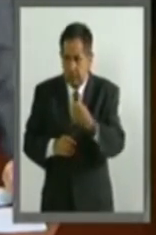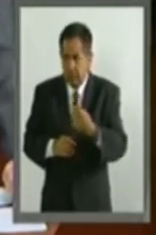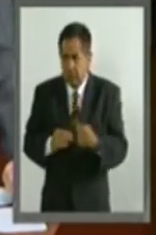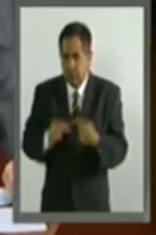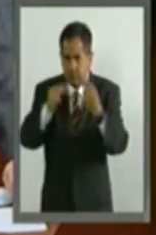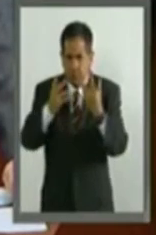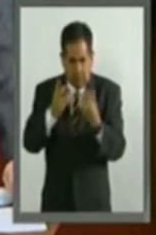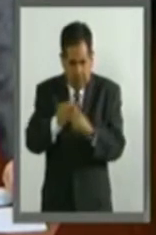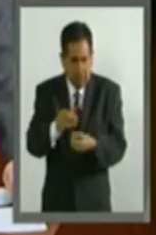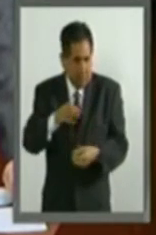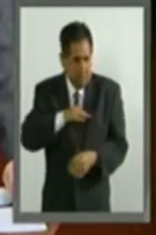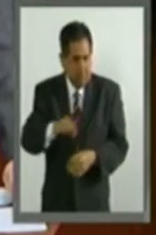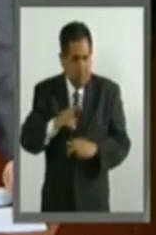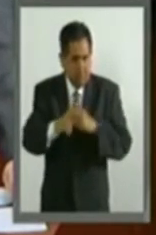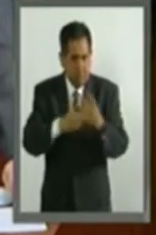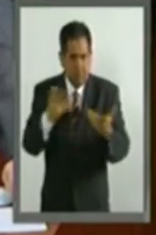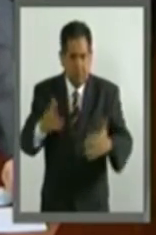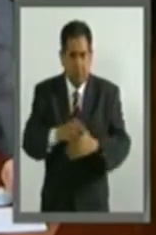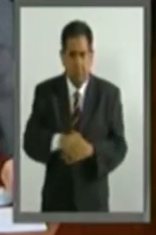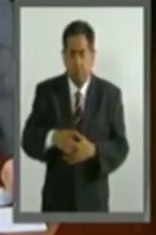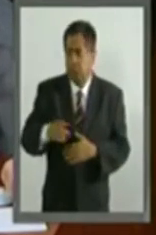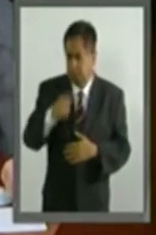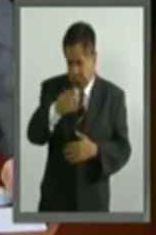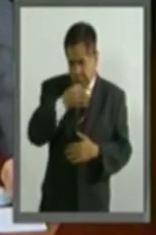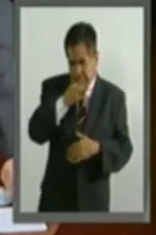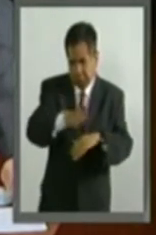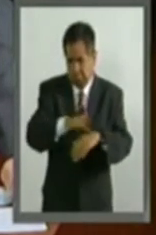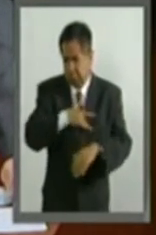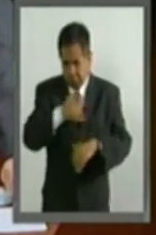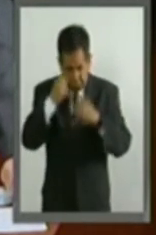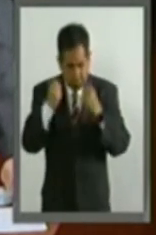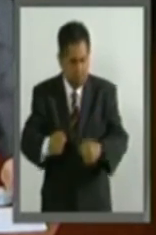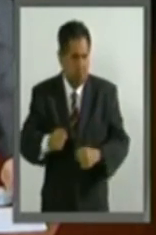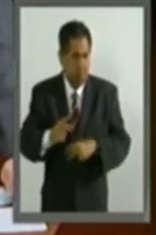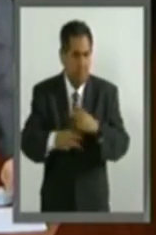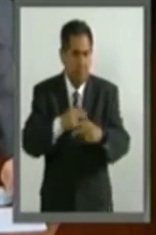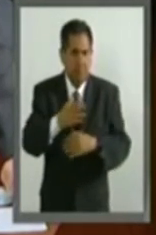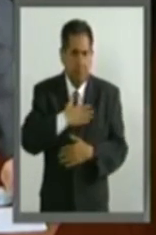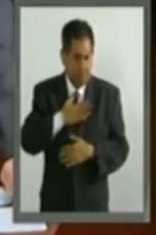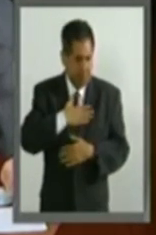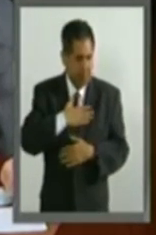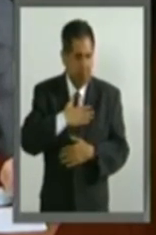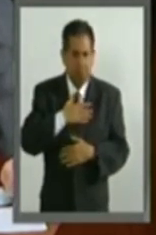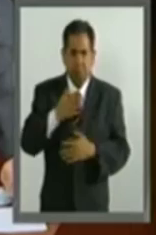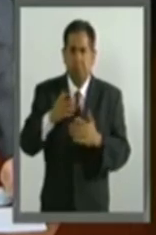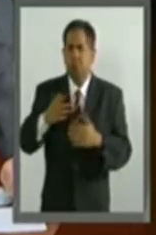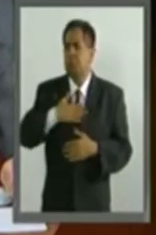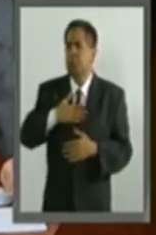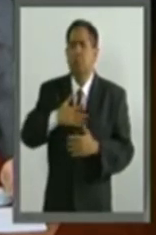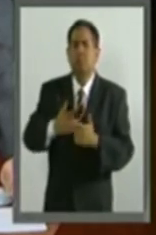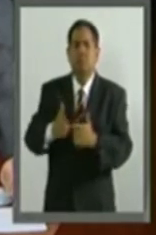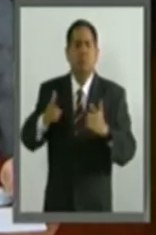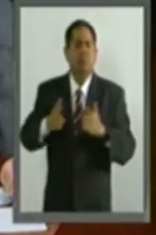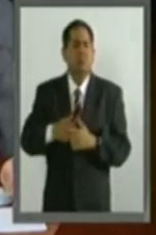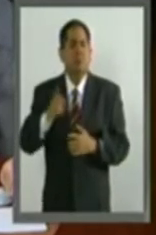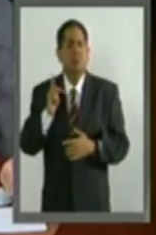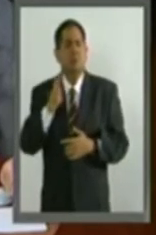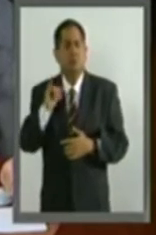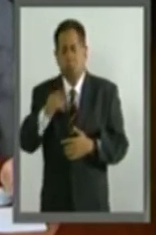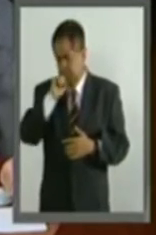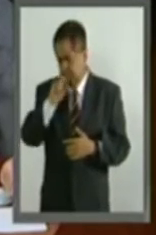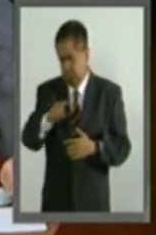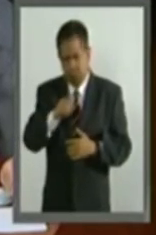oficio. Tenga usted la seguridad de mi parte y de parte de mi grupo